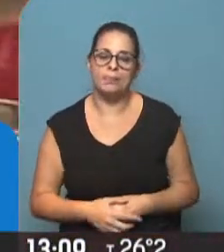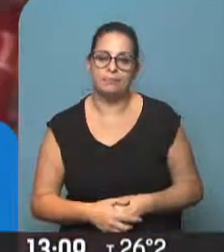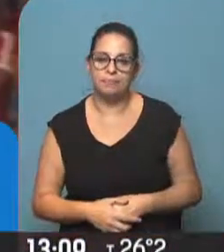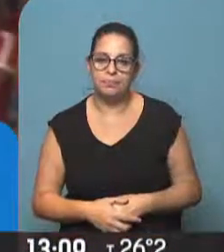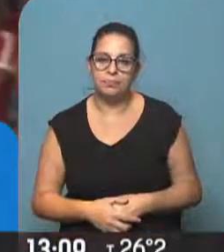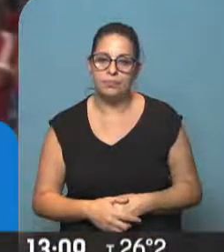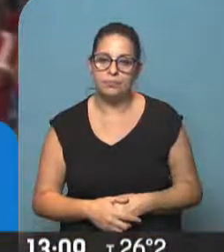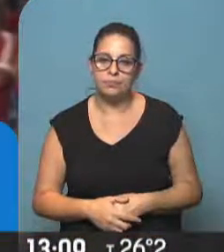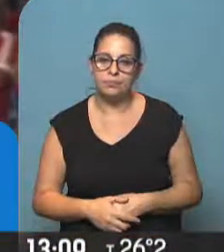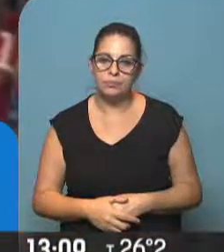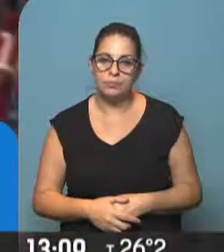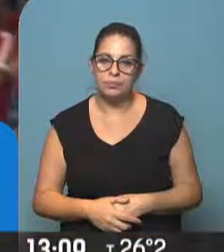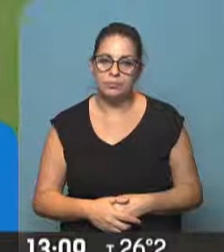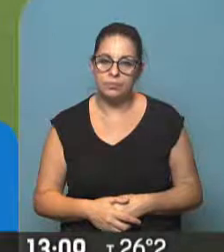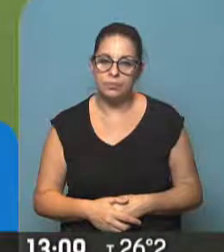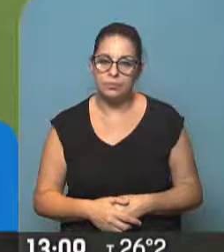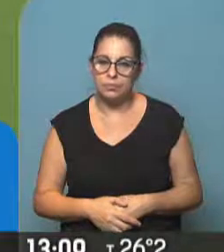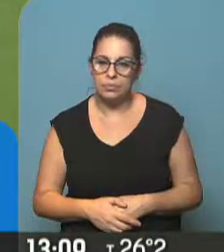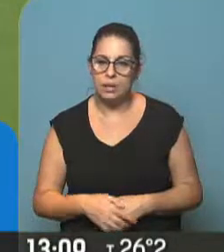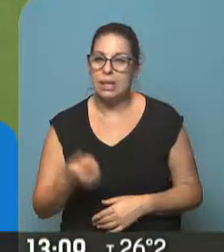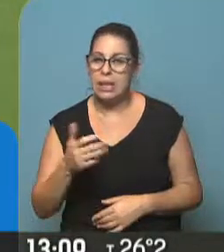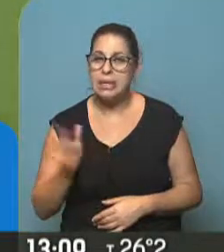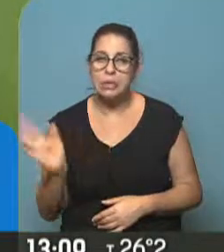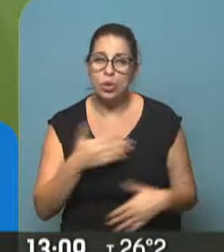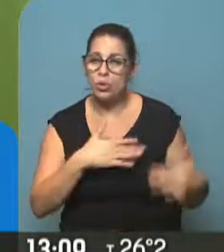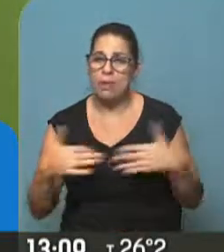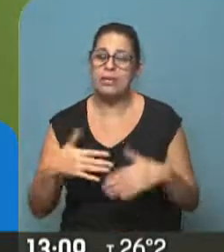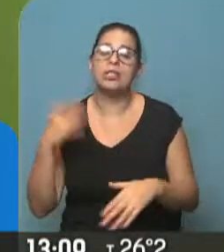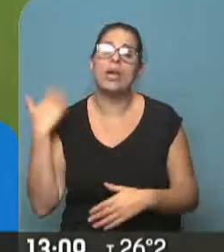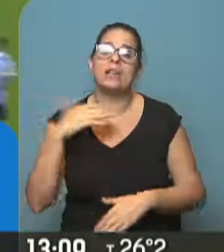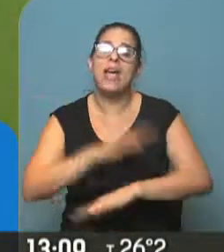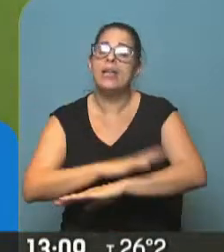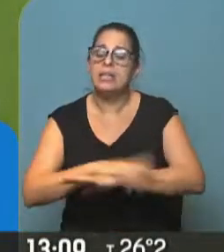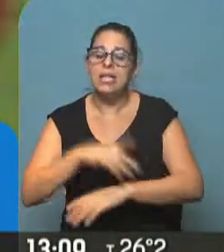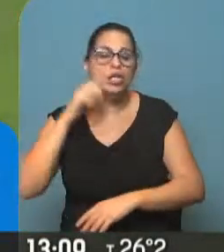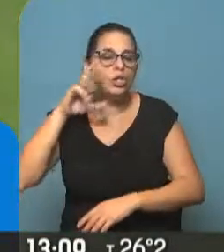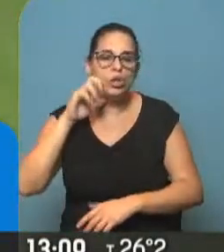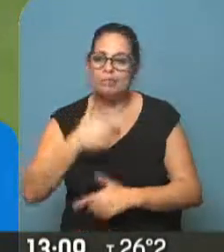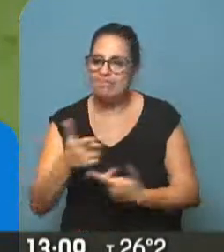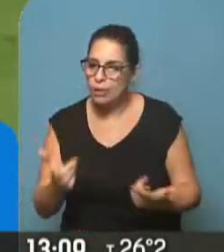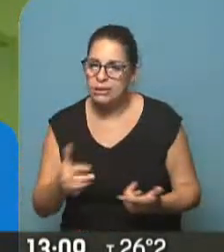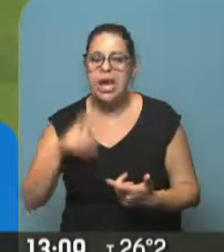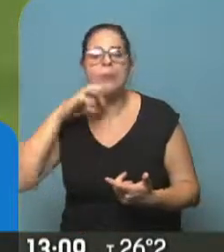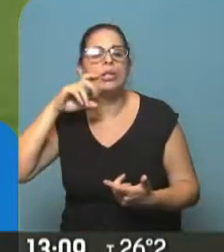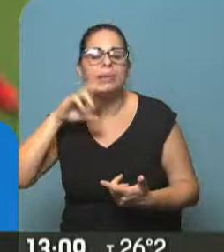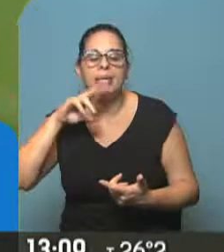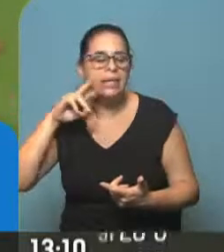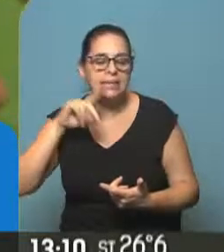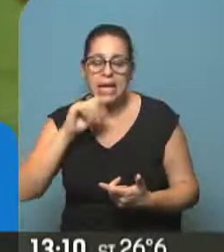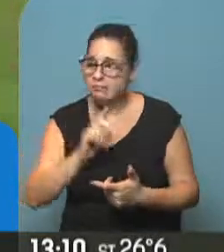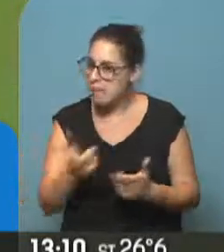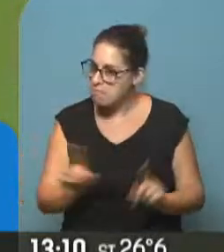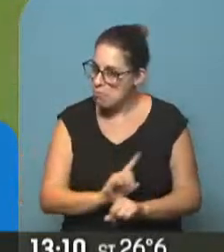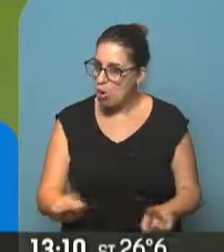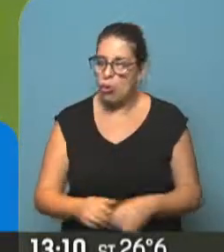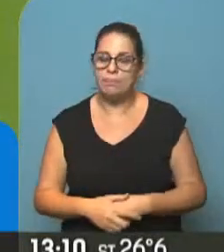Prácticamente gran parte del partido de Avellaneda sin Gigliotti, en este sin Amorebieta. Dentro de